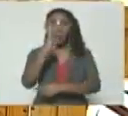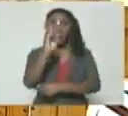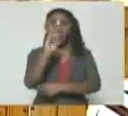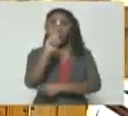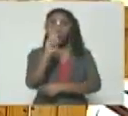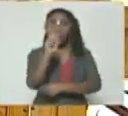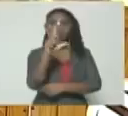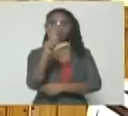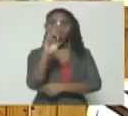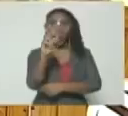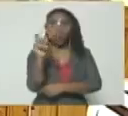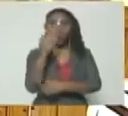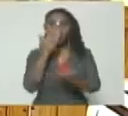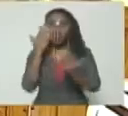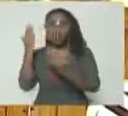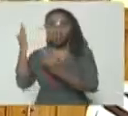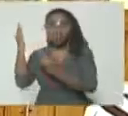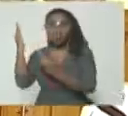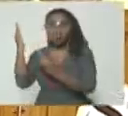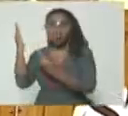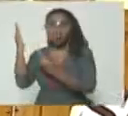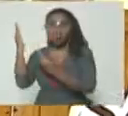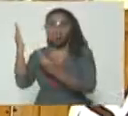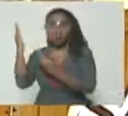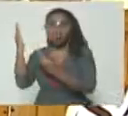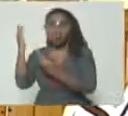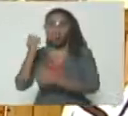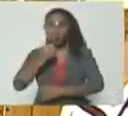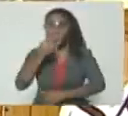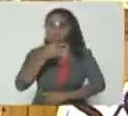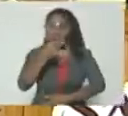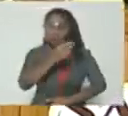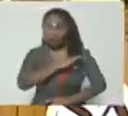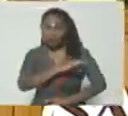dice. Adelante, Kleiber. Buenas tardes, señor presidente.